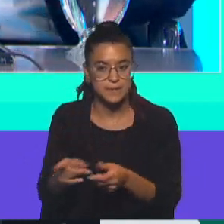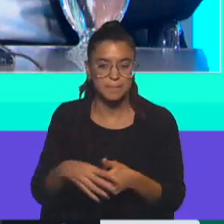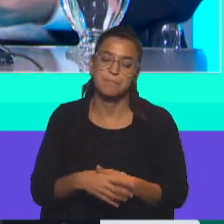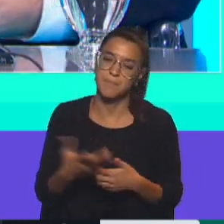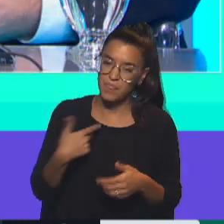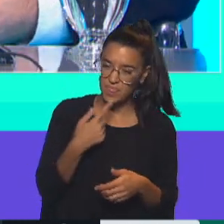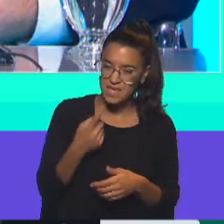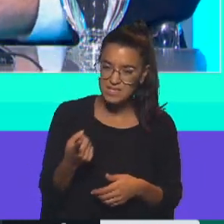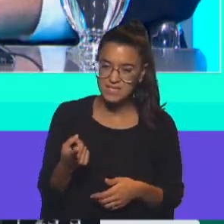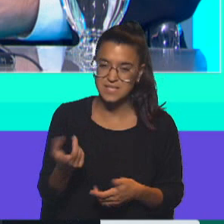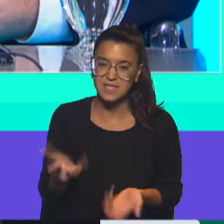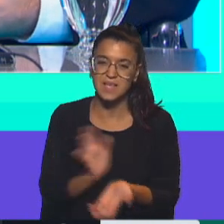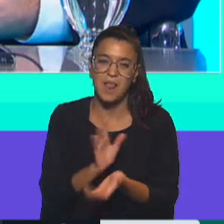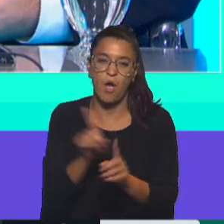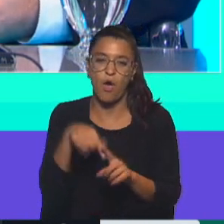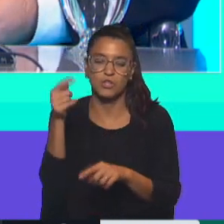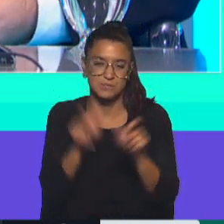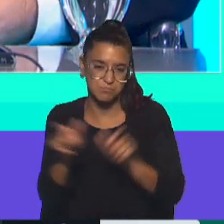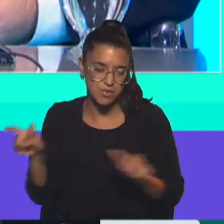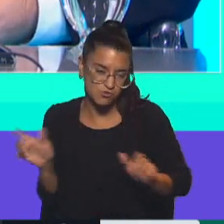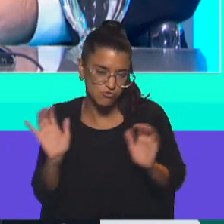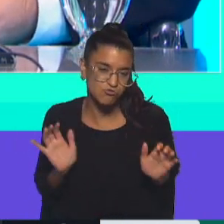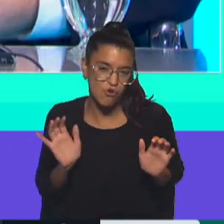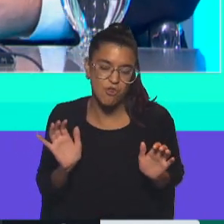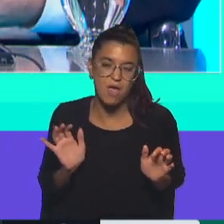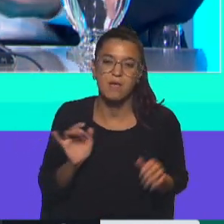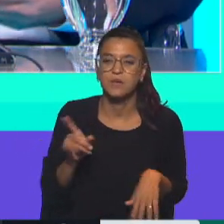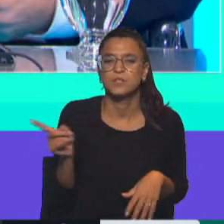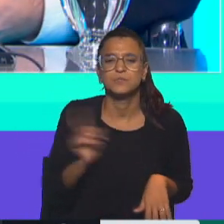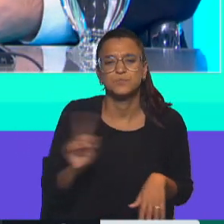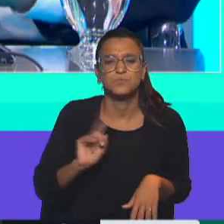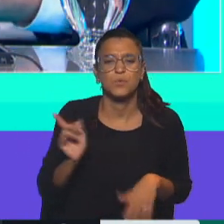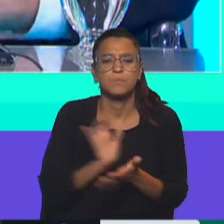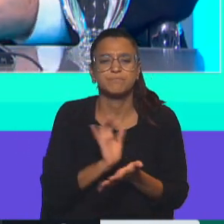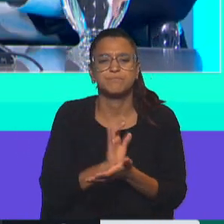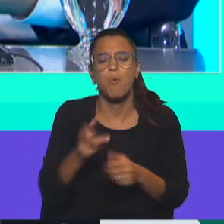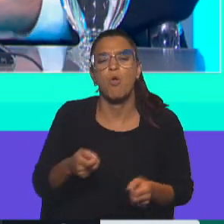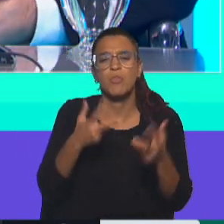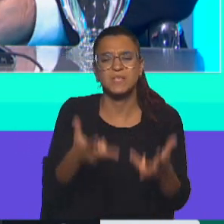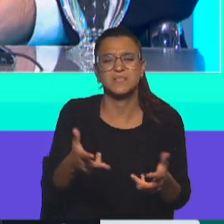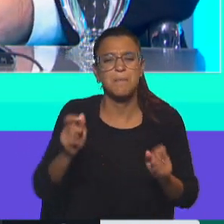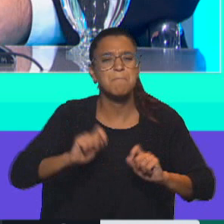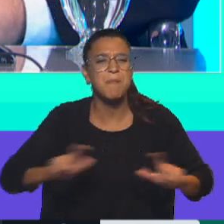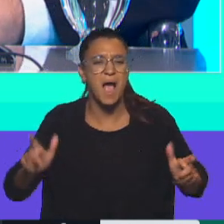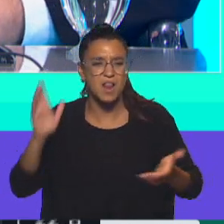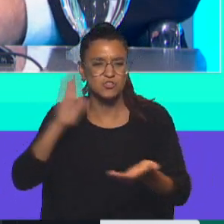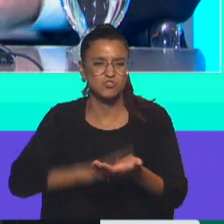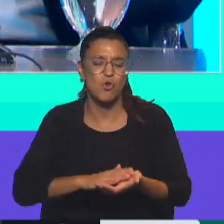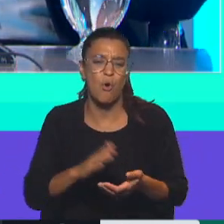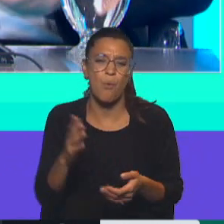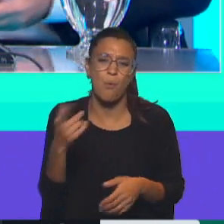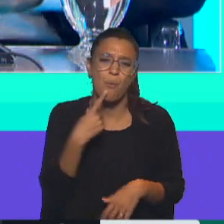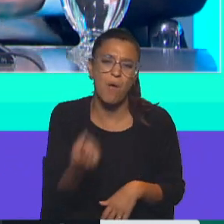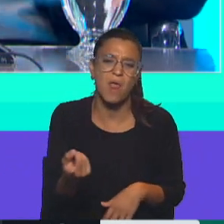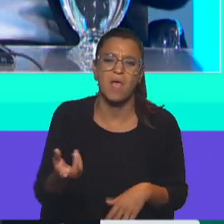de referirnos a los demás, ¿no? En ese sentido, no debe ser gratuito la utilización o la mala utilización